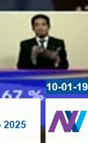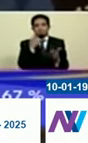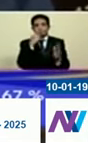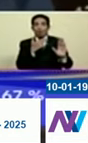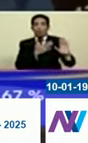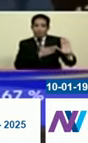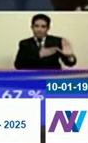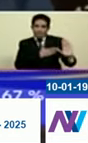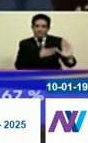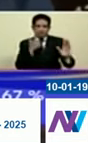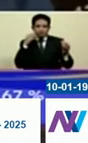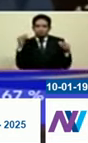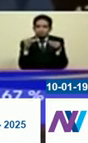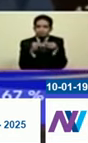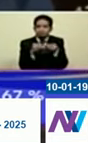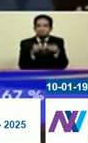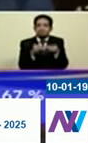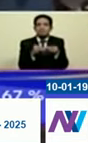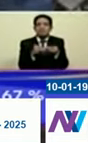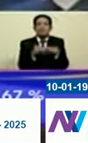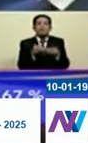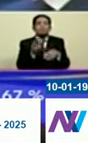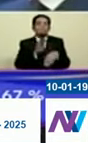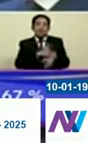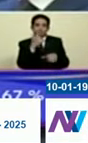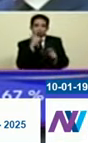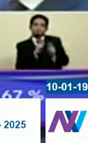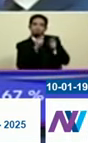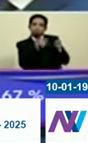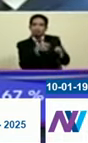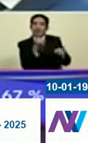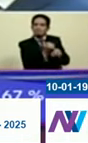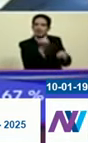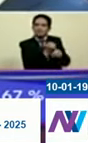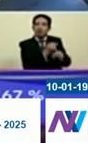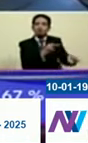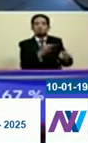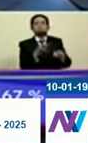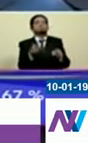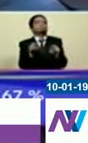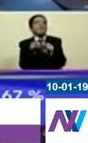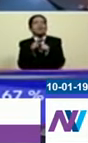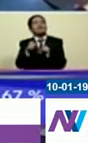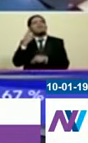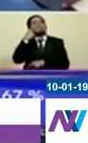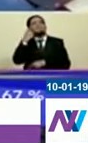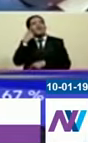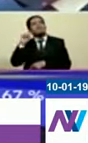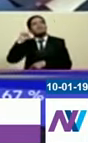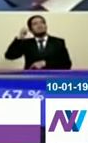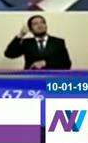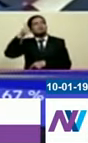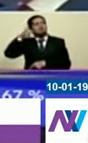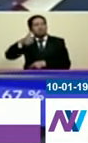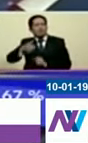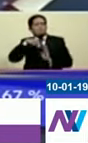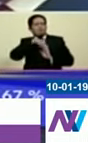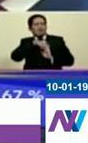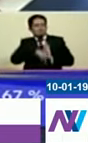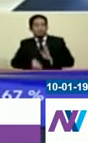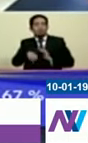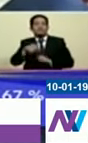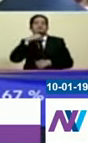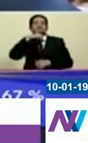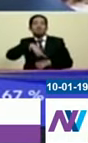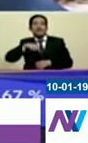como solemnidad para el ejercicio de las delicadas funciones públicas es una tradición con amplio arraigo en nuestra historia